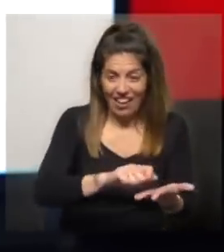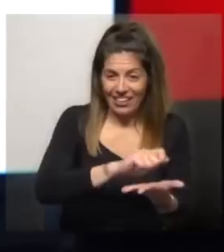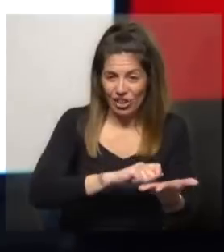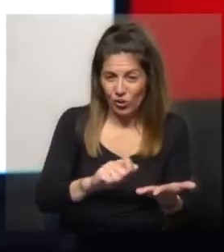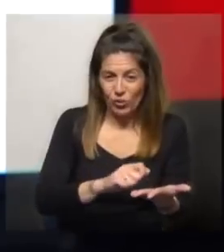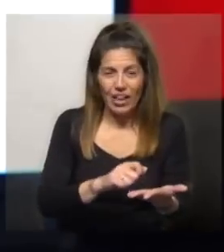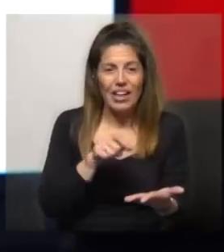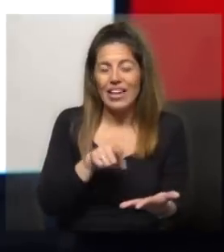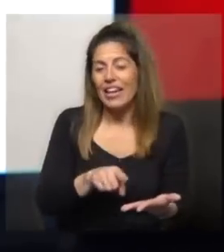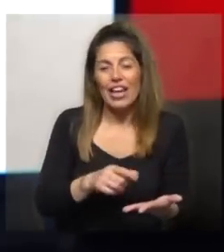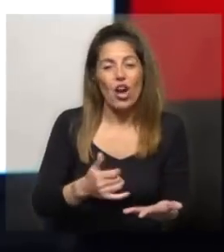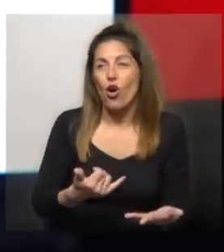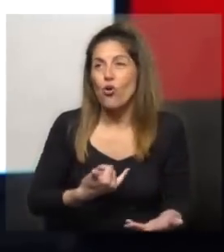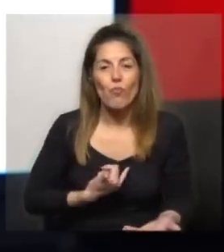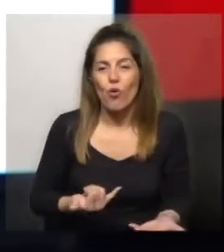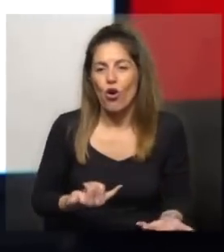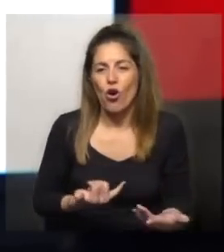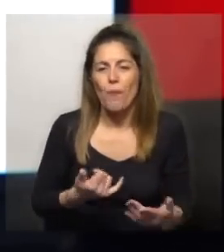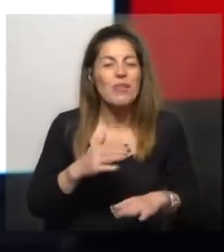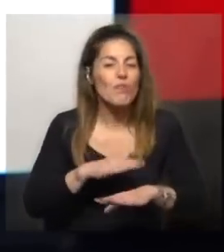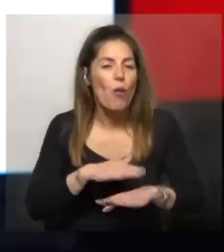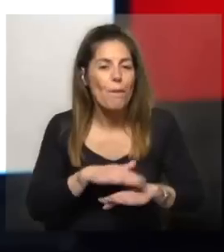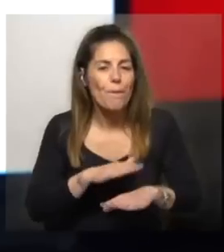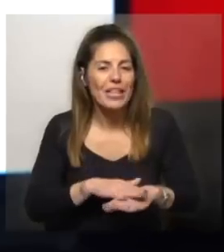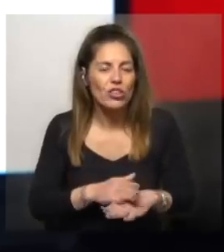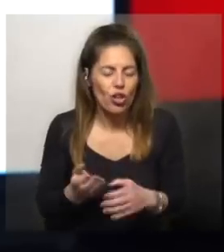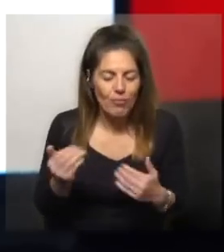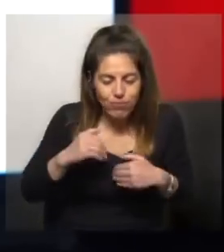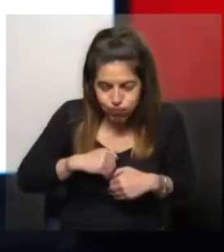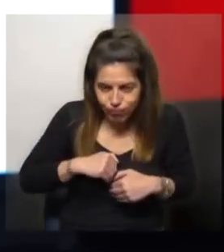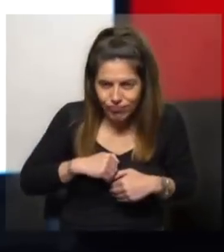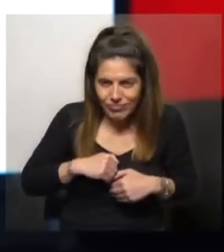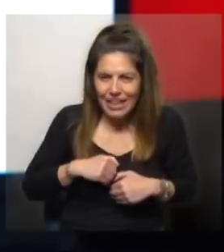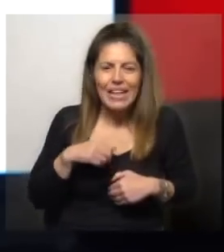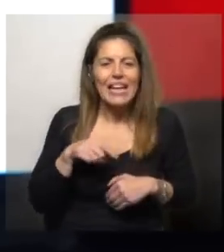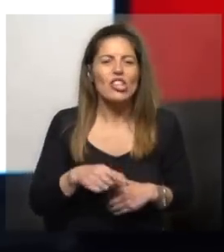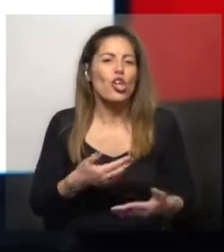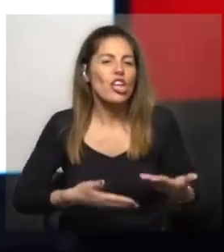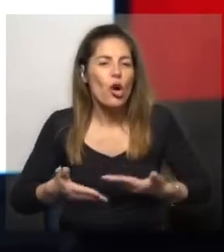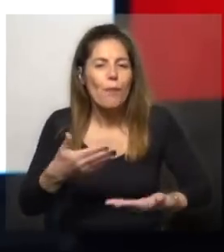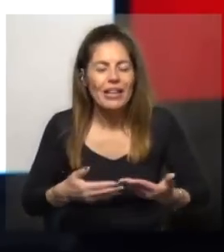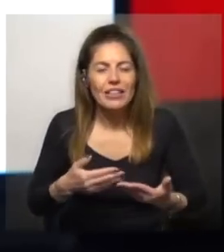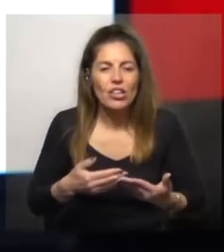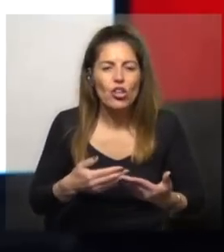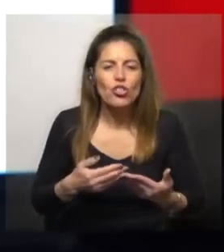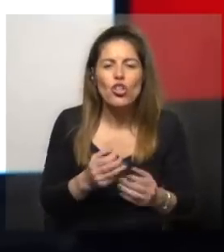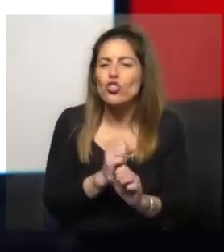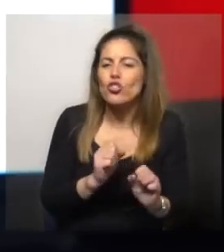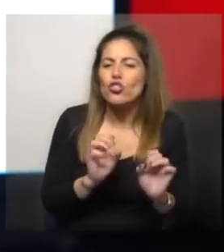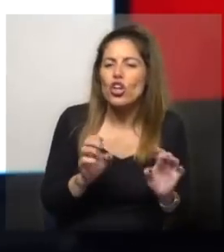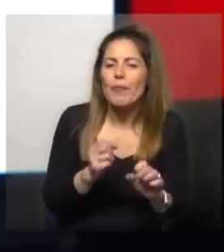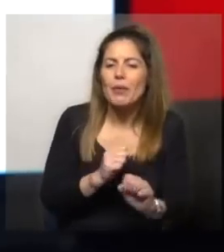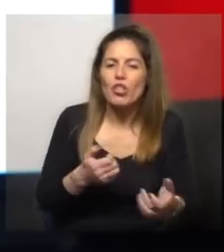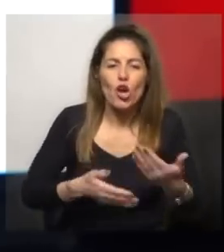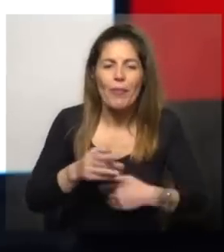son como mi momento de más introspección y en esto de compartirlo en realidad yo solo lo he podido compartir con